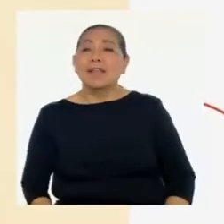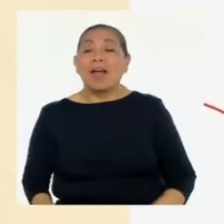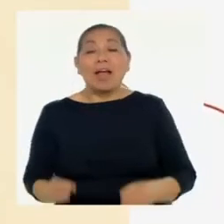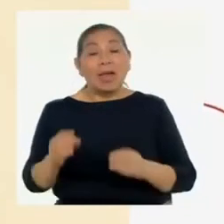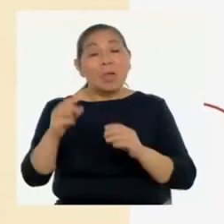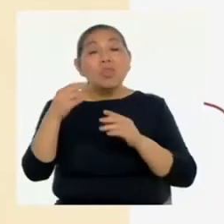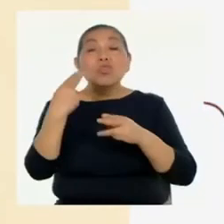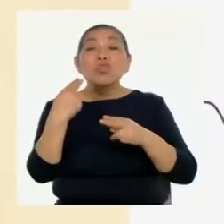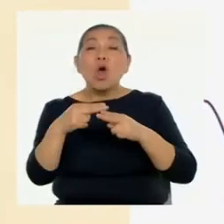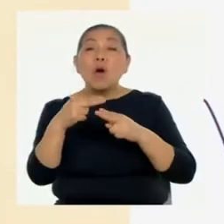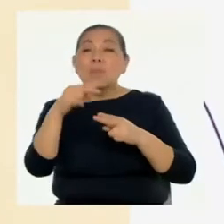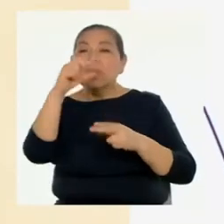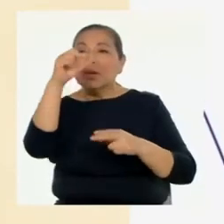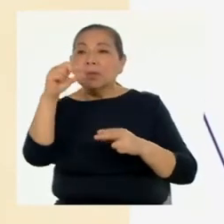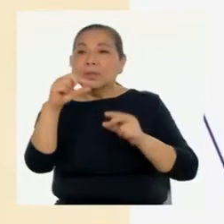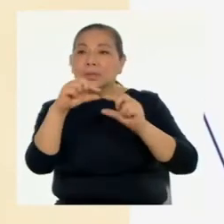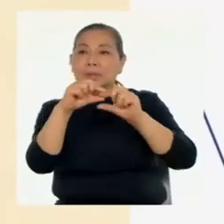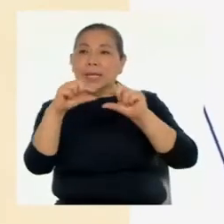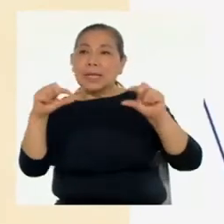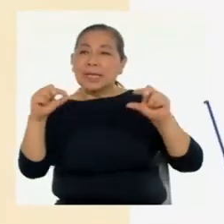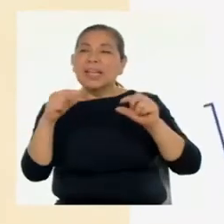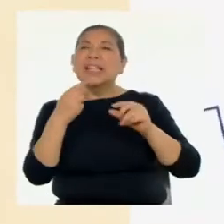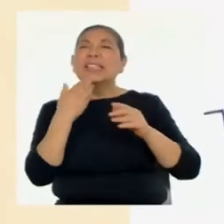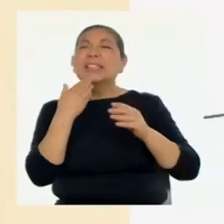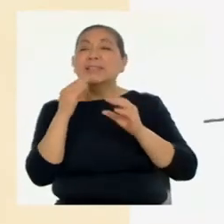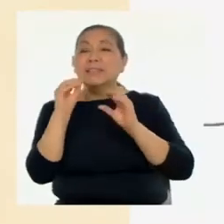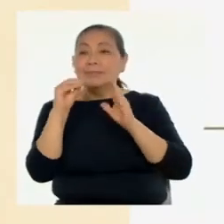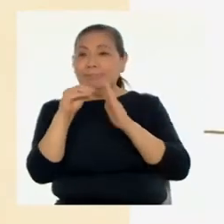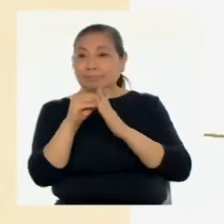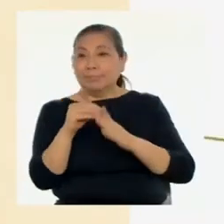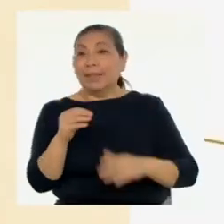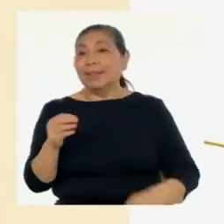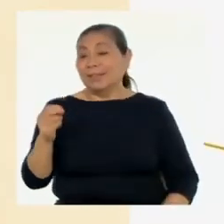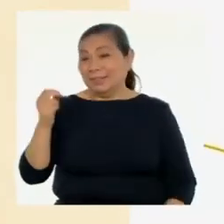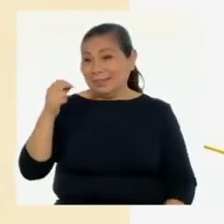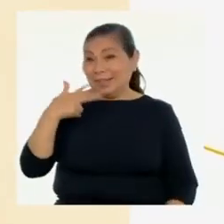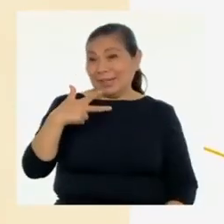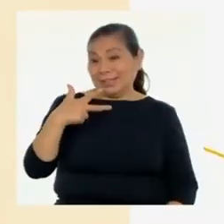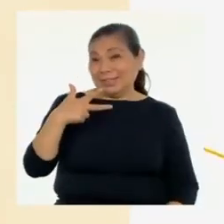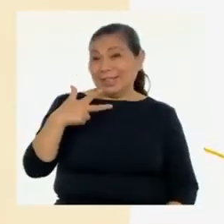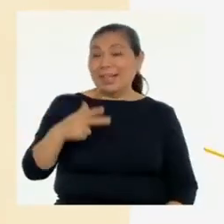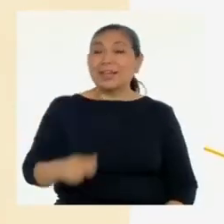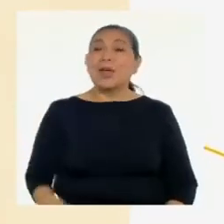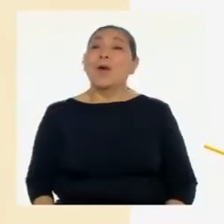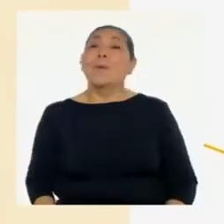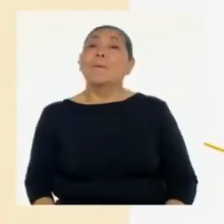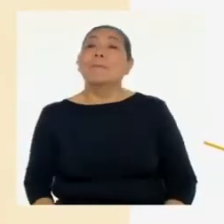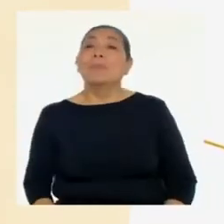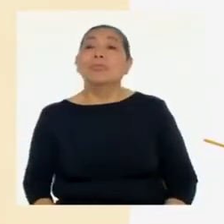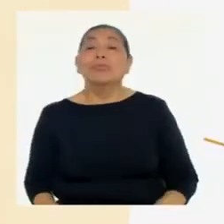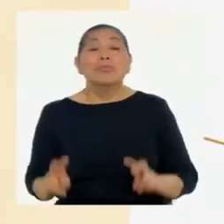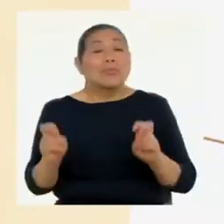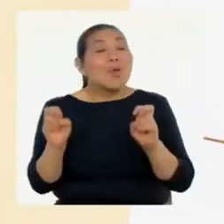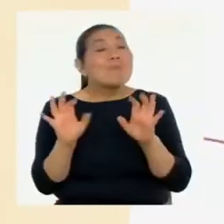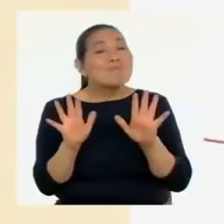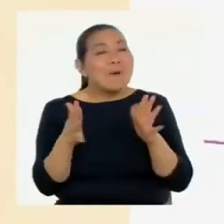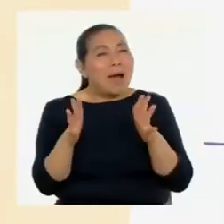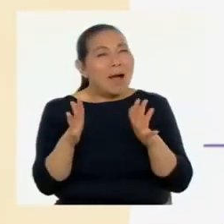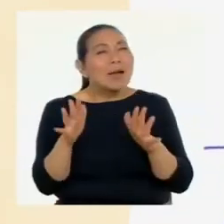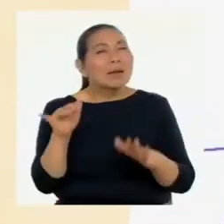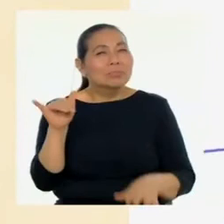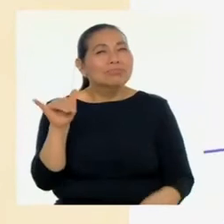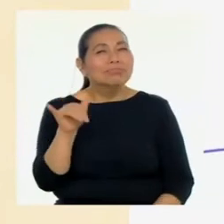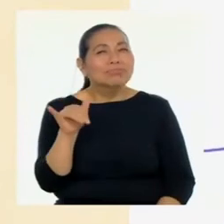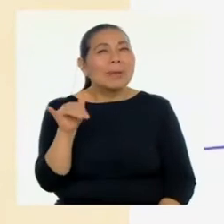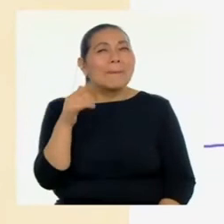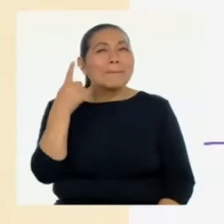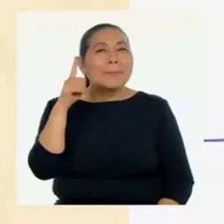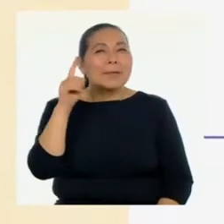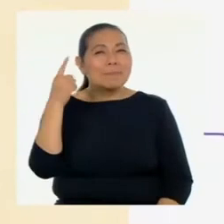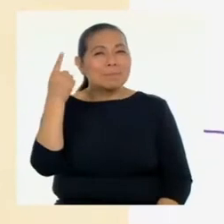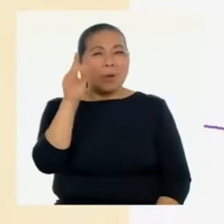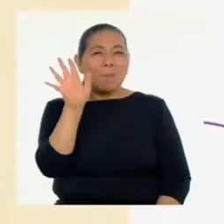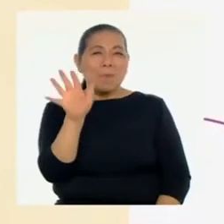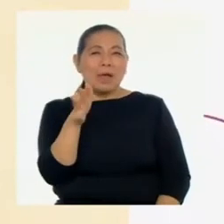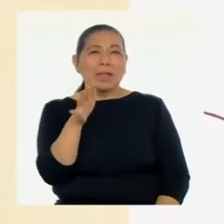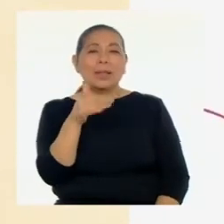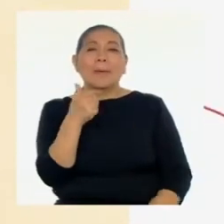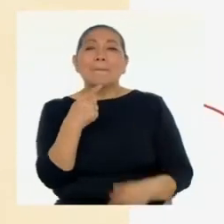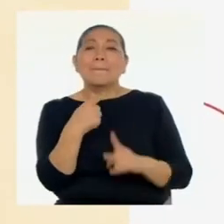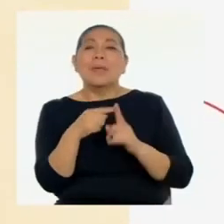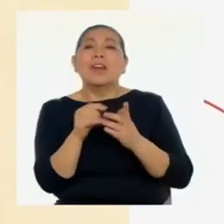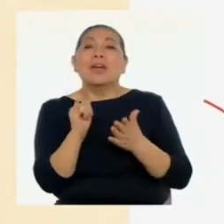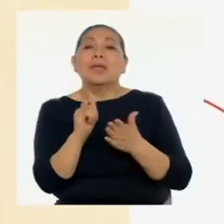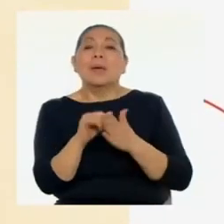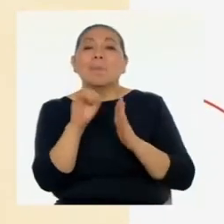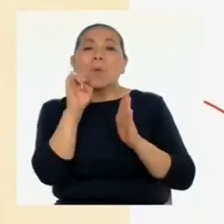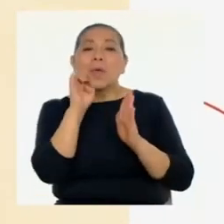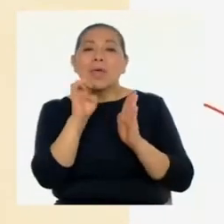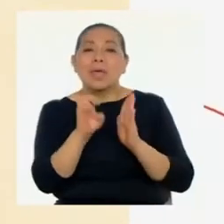datos informativos y un emisor. Y finalmente, tenemos un diseño de afiche muy parecido al primero,